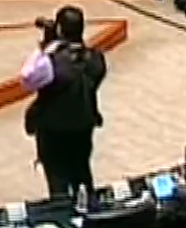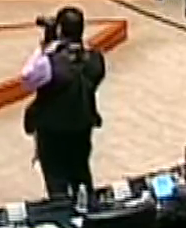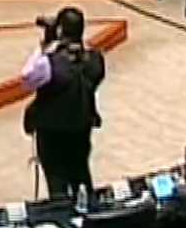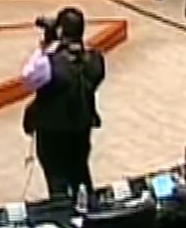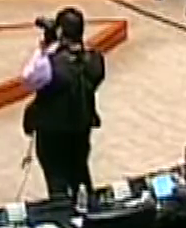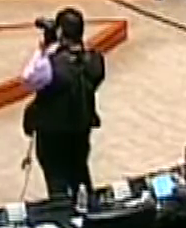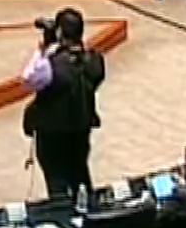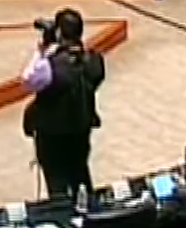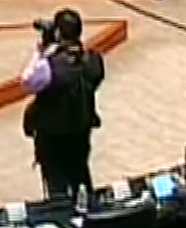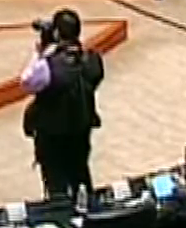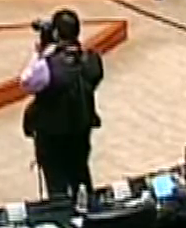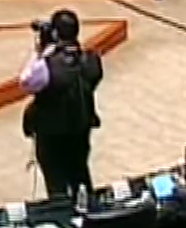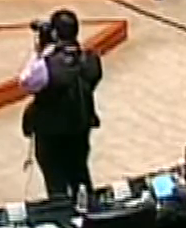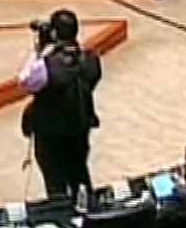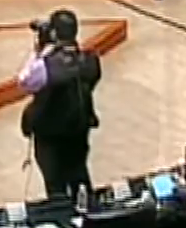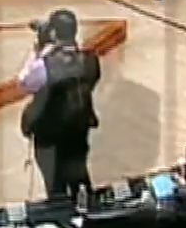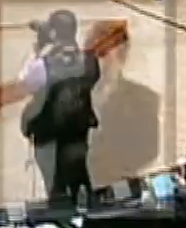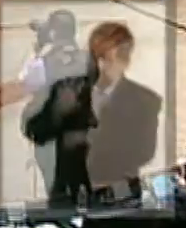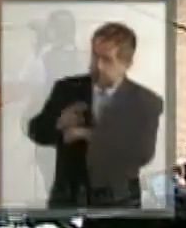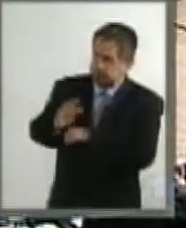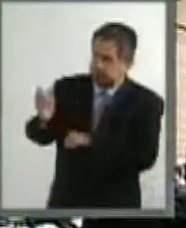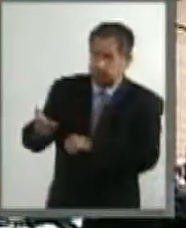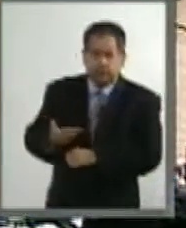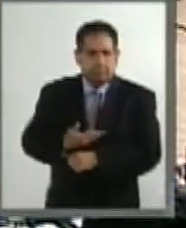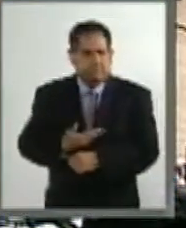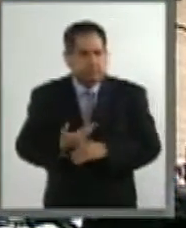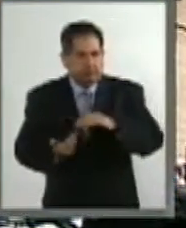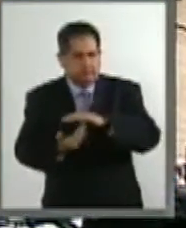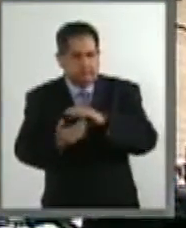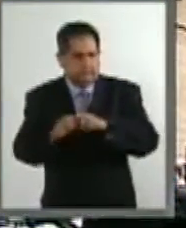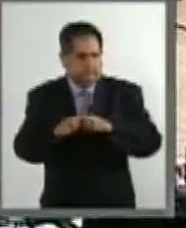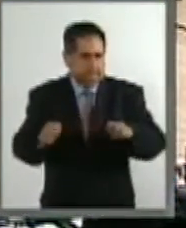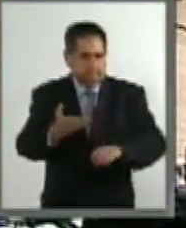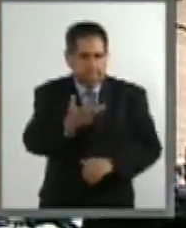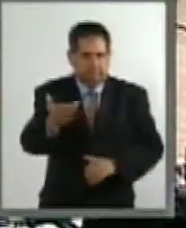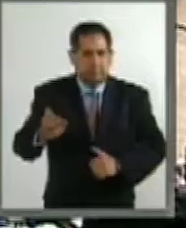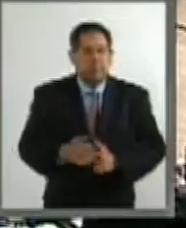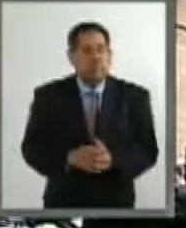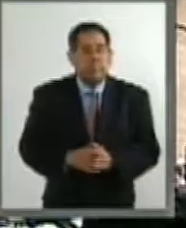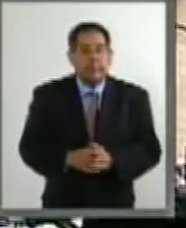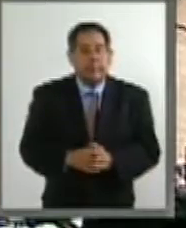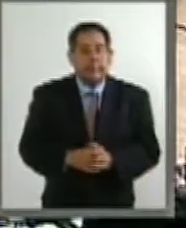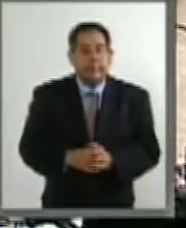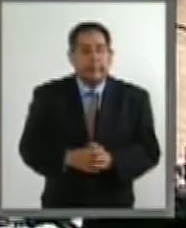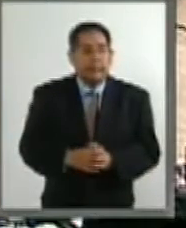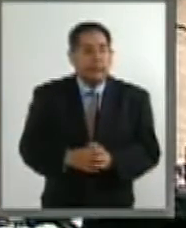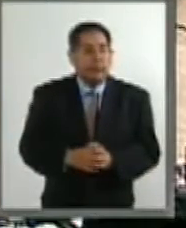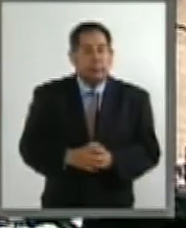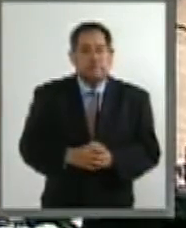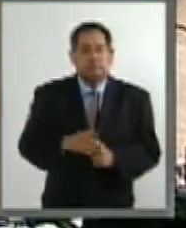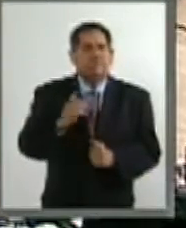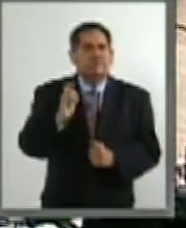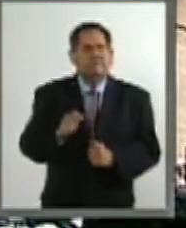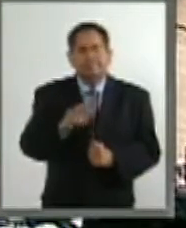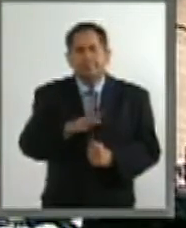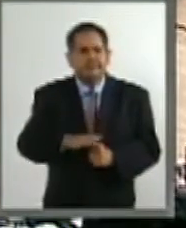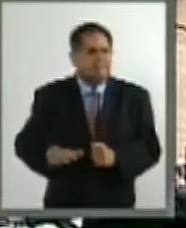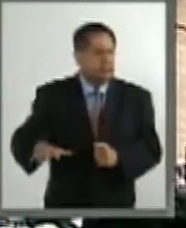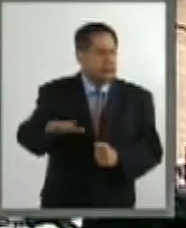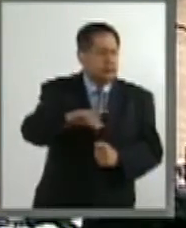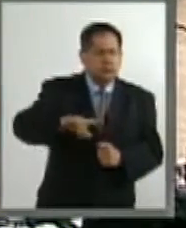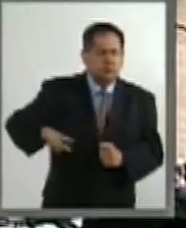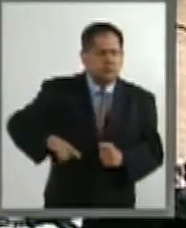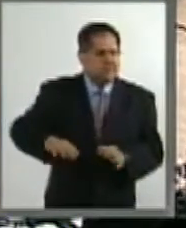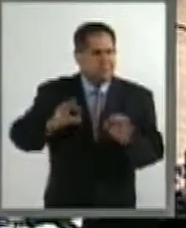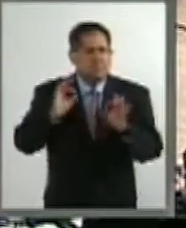con el permiso de la mesa compañeras y compañeros senadores el único estado estable es aquel en el que todos los ciudadanos